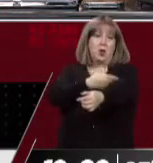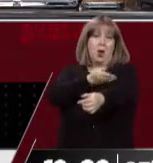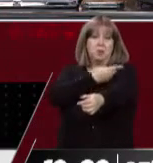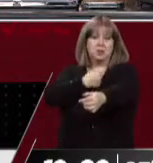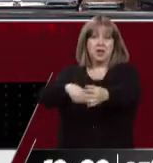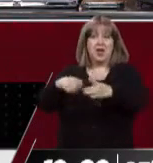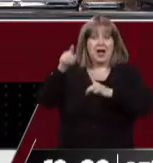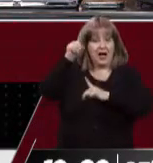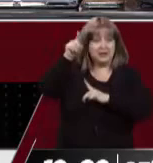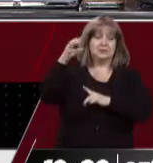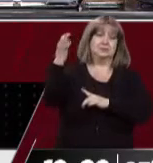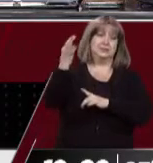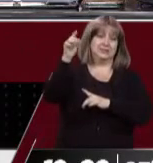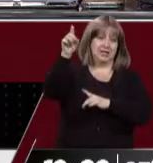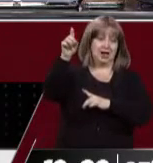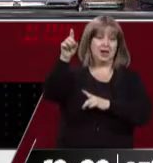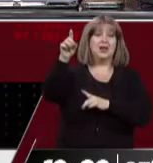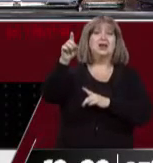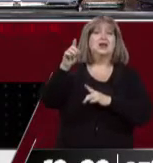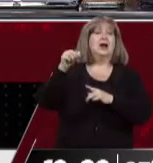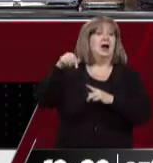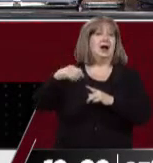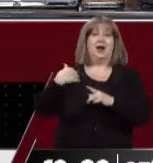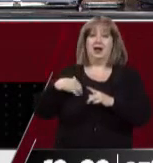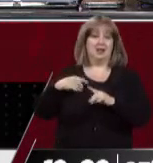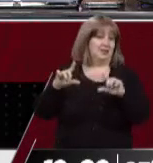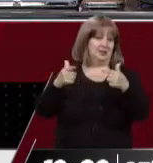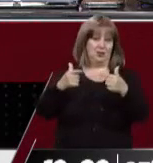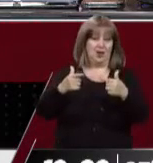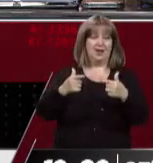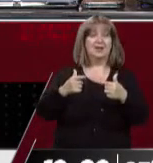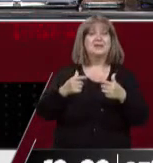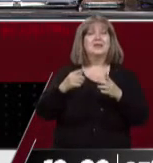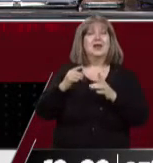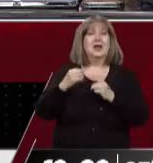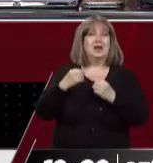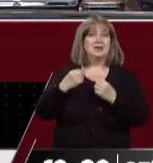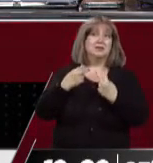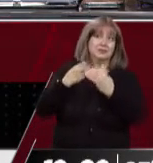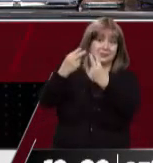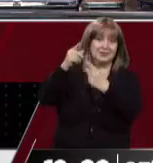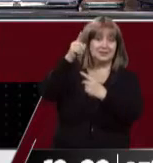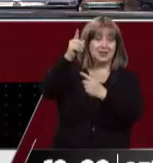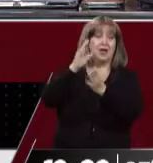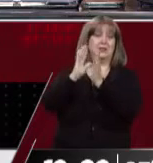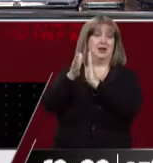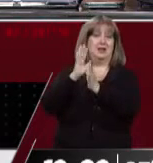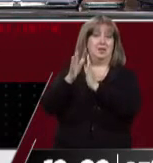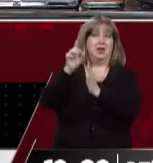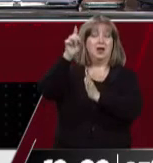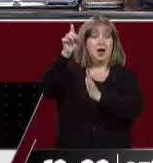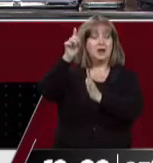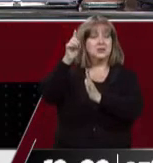nuestro país, que es la inmunoterapia. Así que nosotros apuntamos a ese tratamiento porque da muy